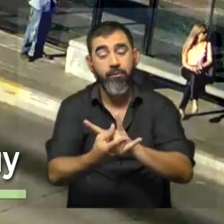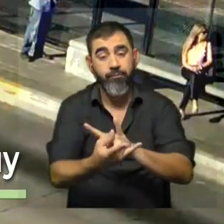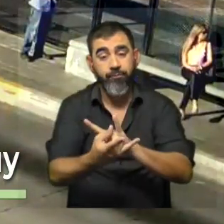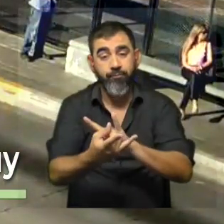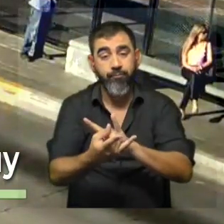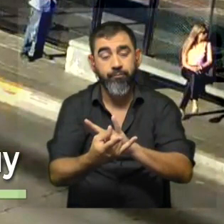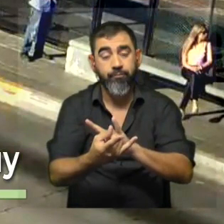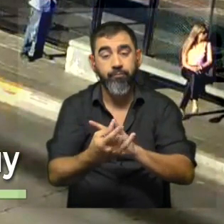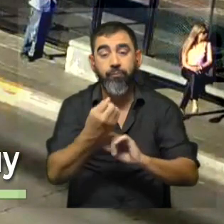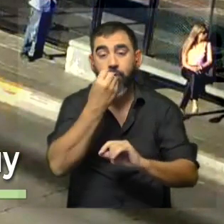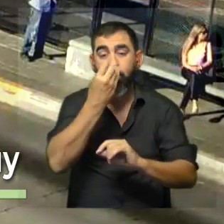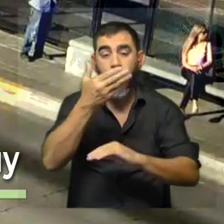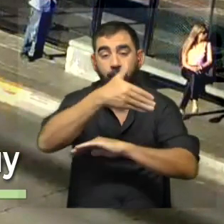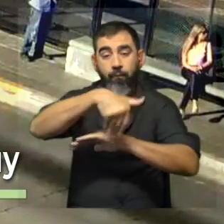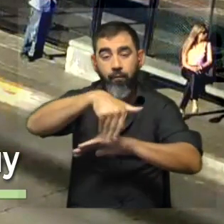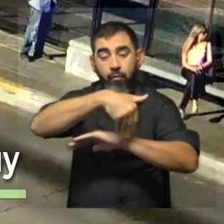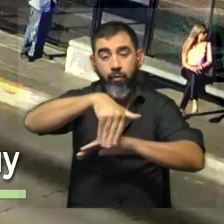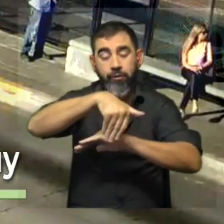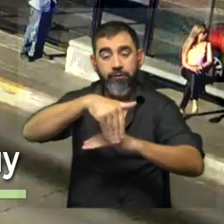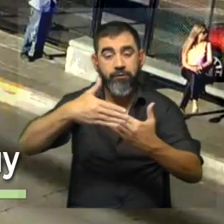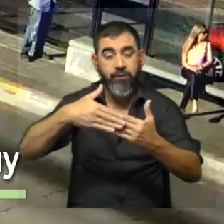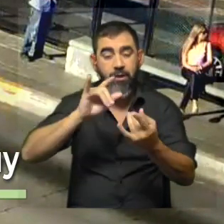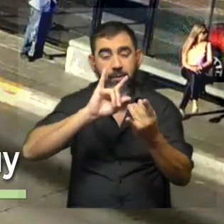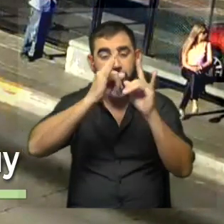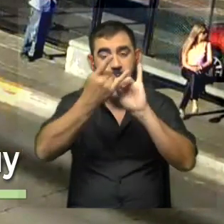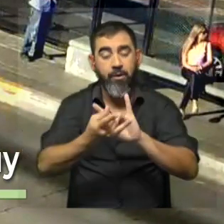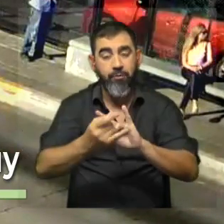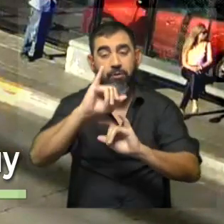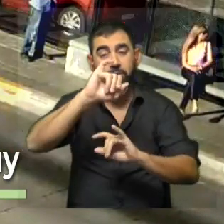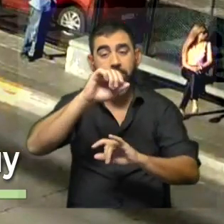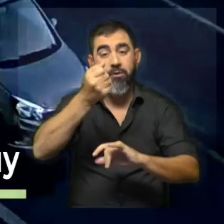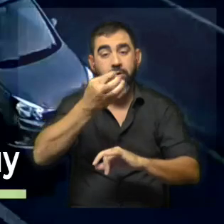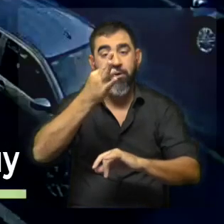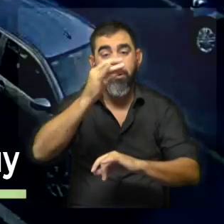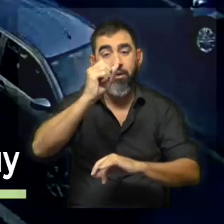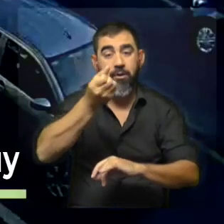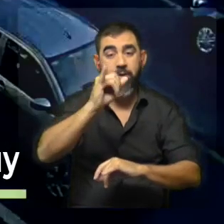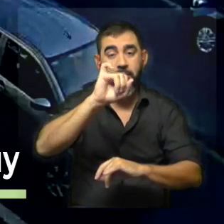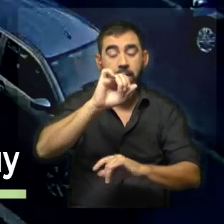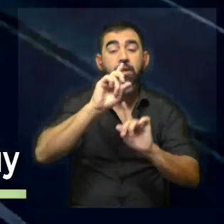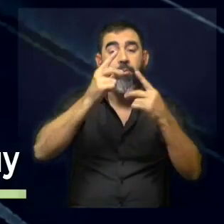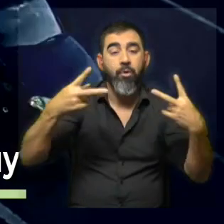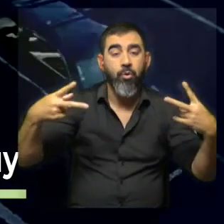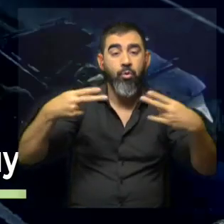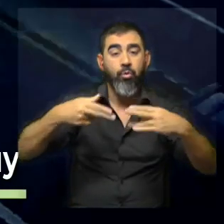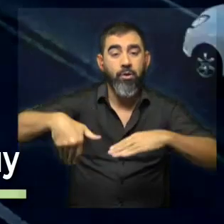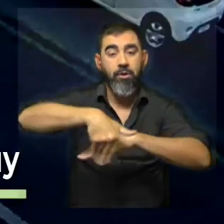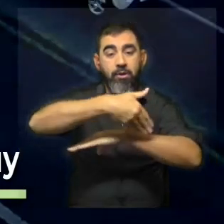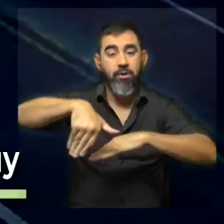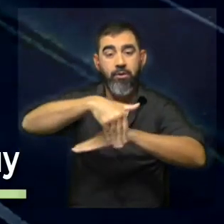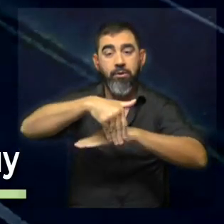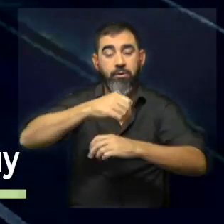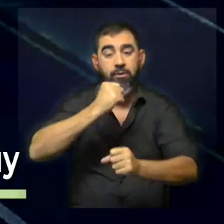gran flores entre Avenida de las leyes e isidoro de María y ya está ahí entre floro Costa y Marcelino soya también estará cortado